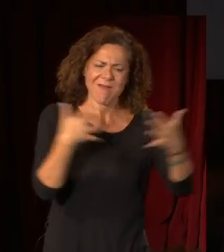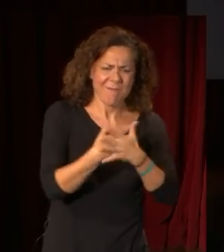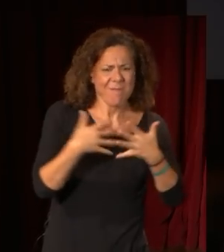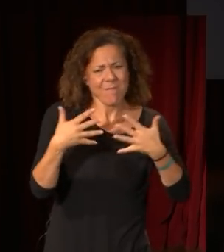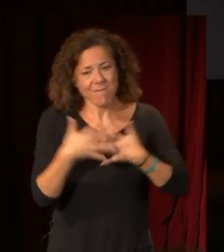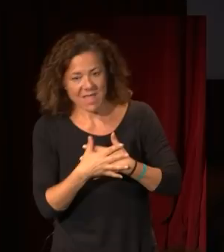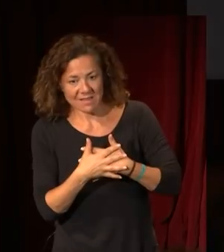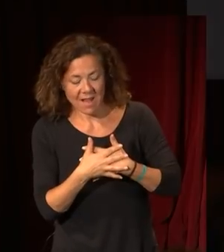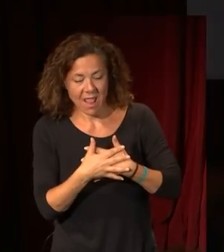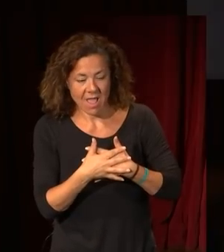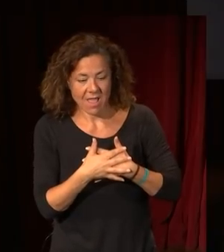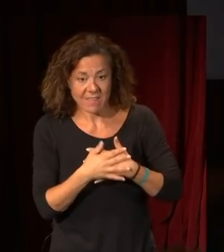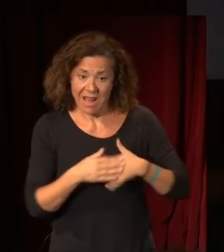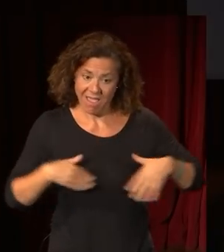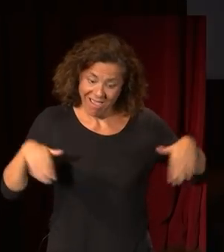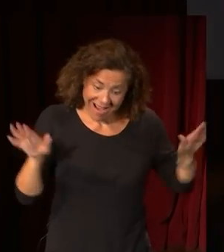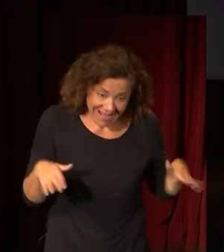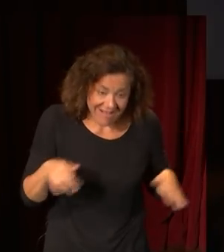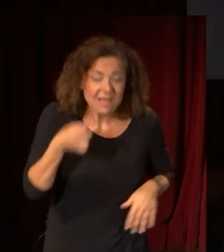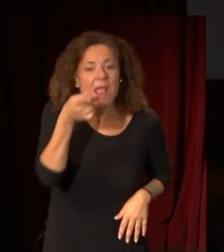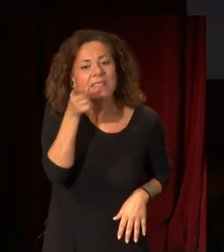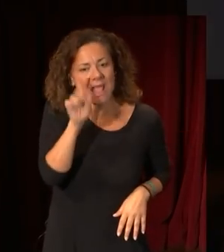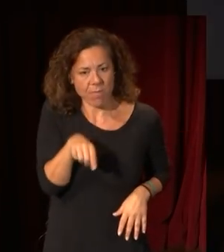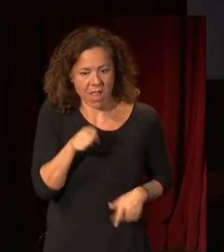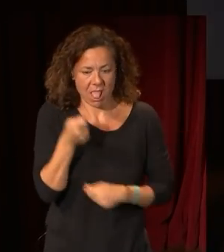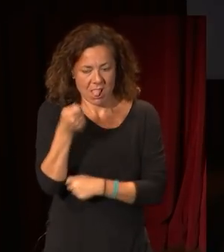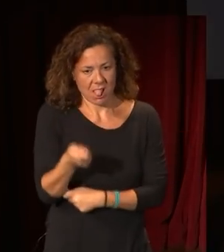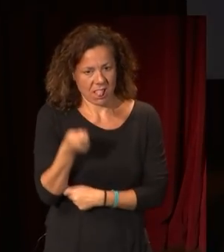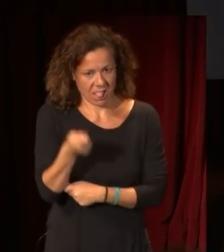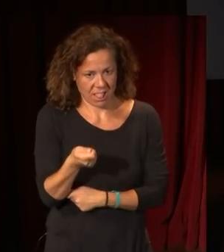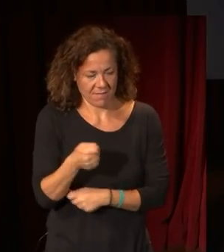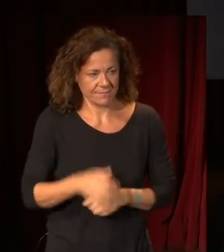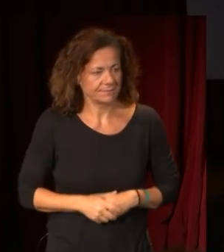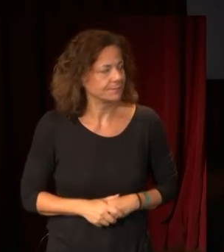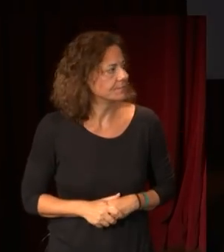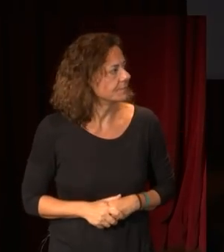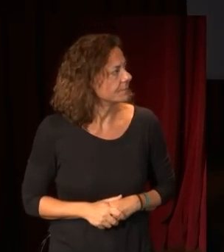tanto de la del arcángel miguel sino de esta caballería sagrada